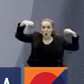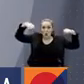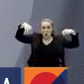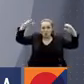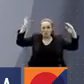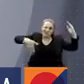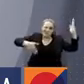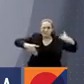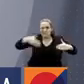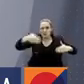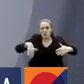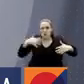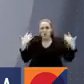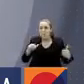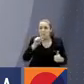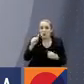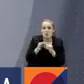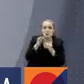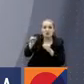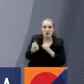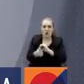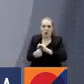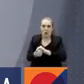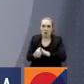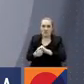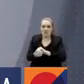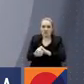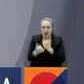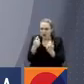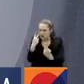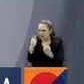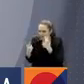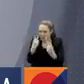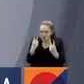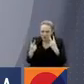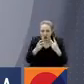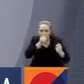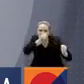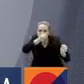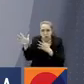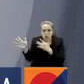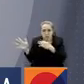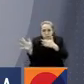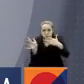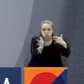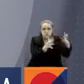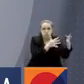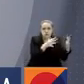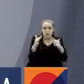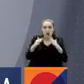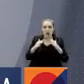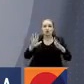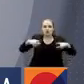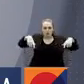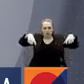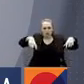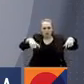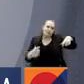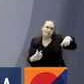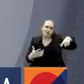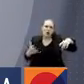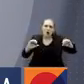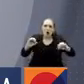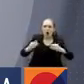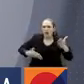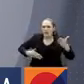municipio. Según el primer balance, los fuertes vientos provocaron afectaciones a canchas deportivas y varios establecimientos